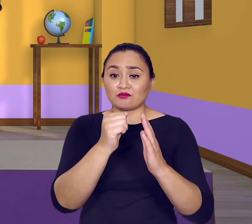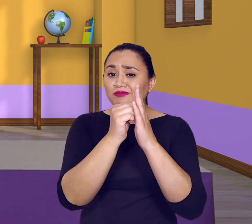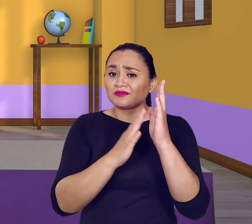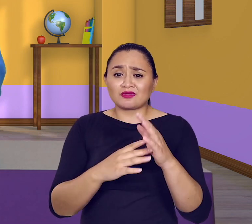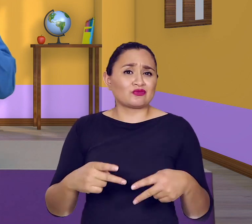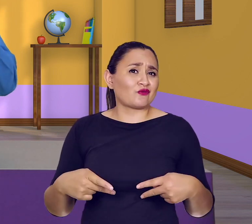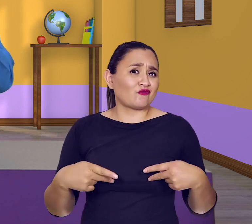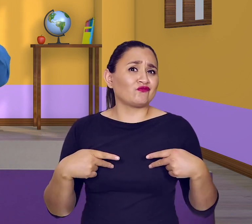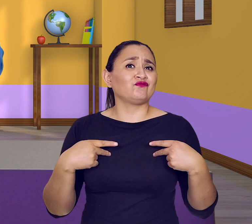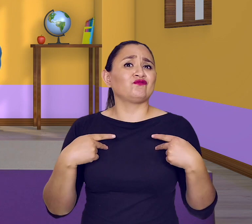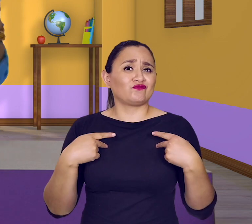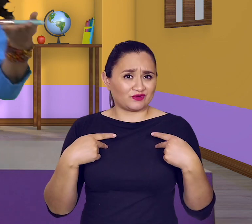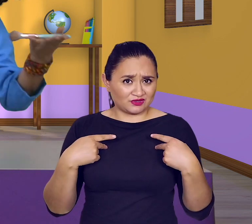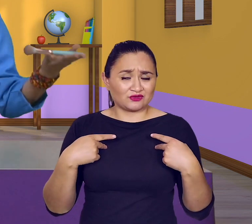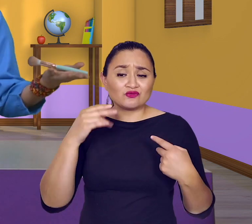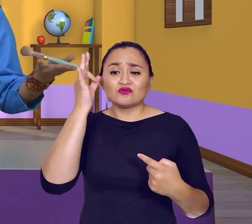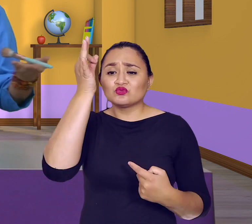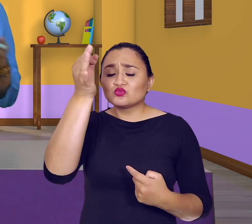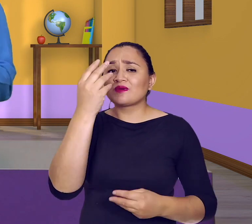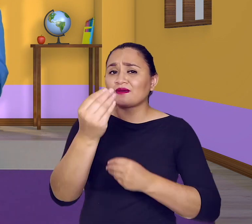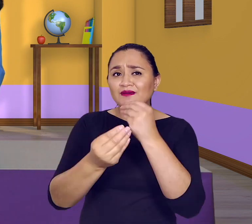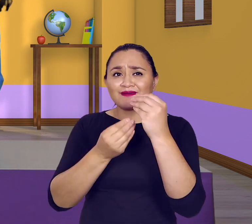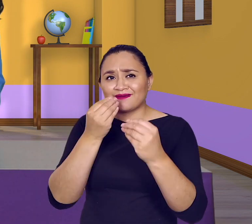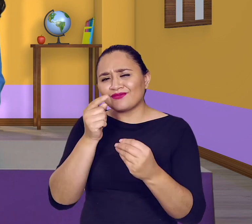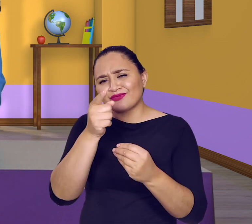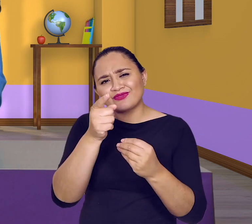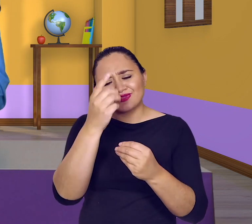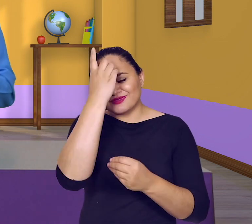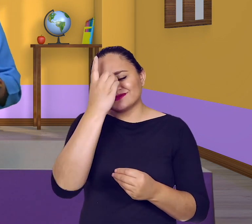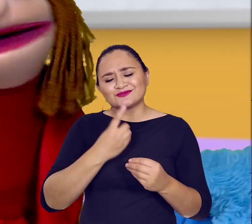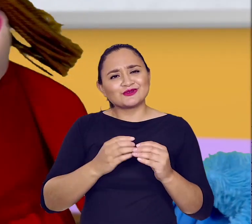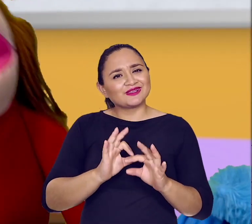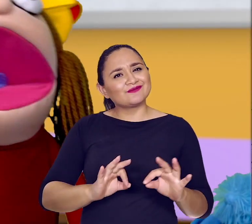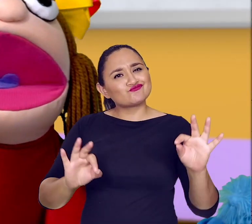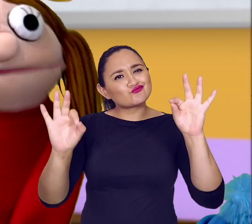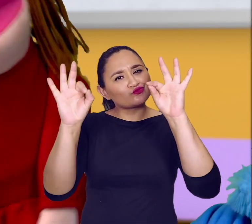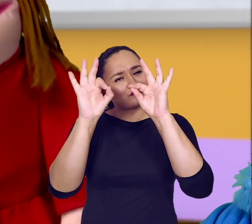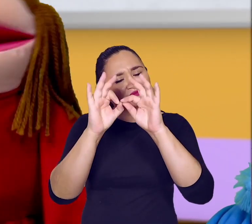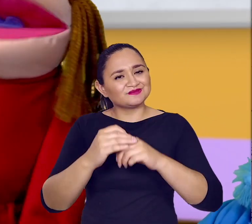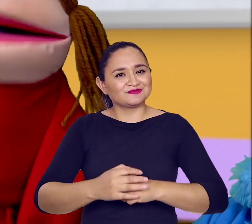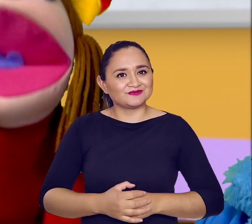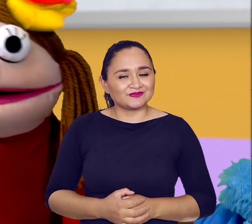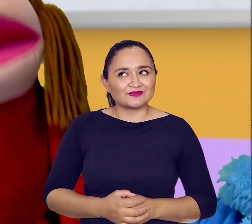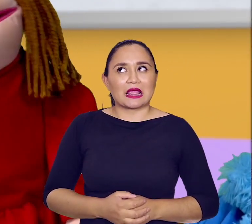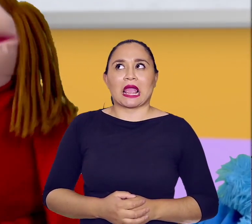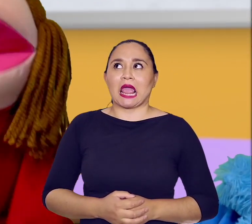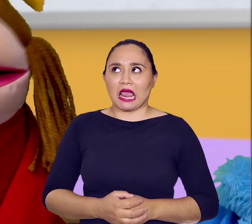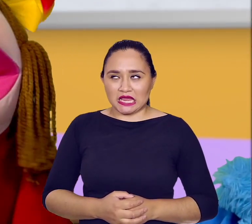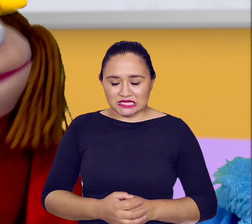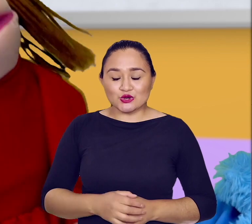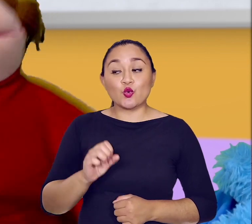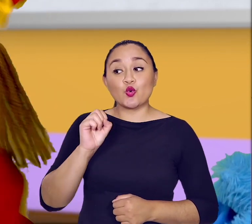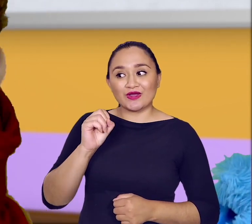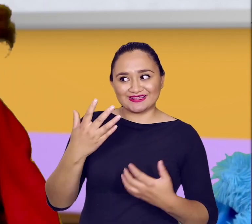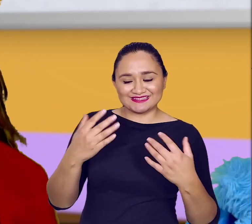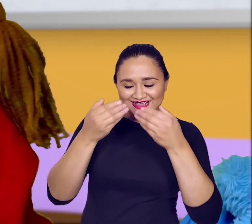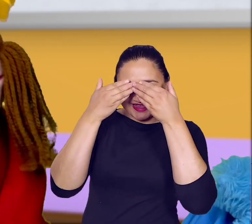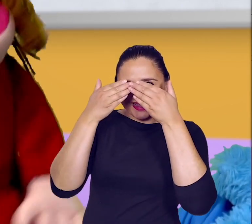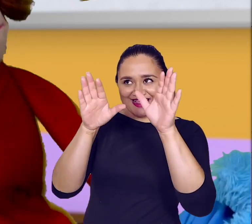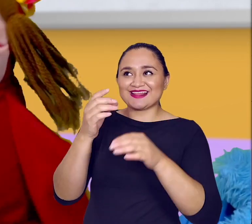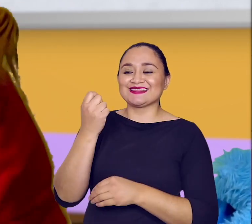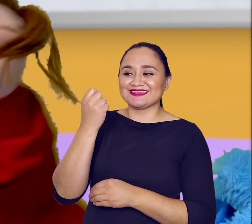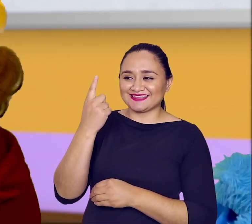ya que define tu futuro así que eso profe diana qué